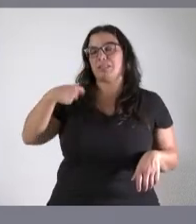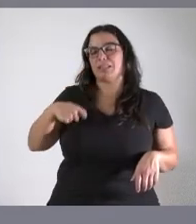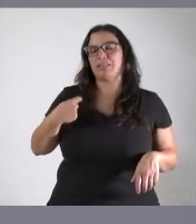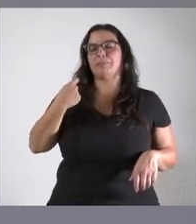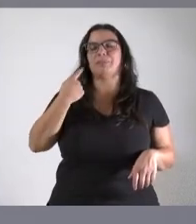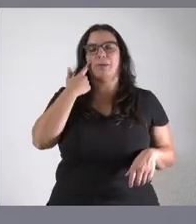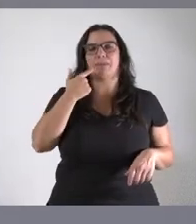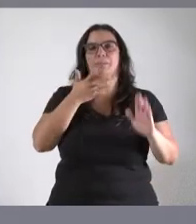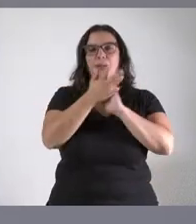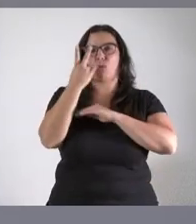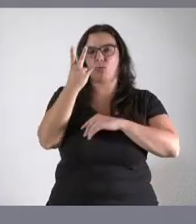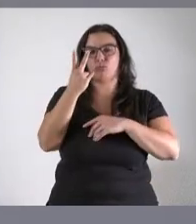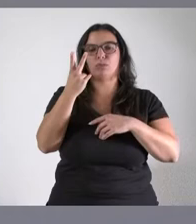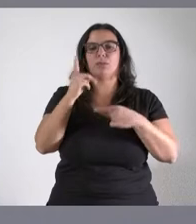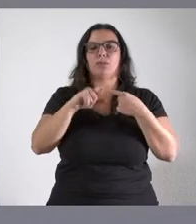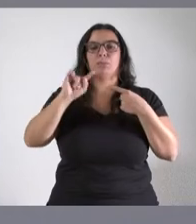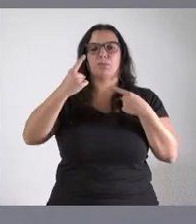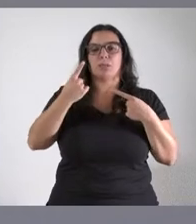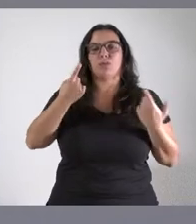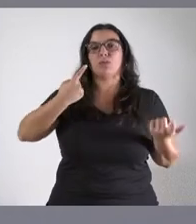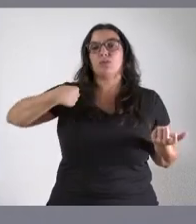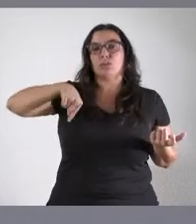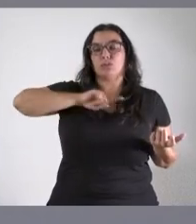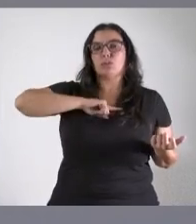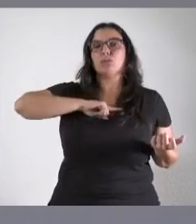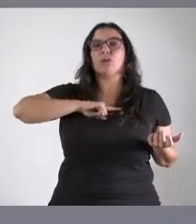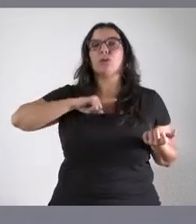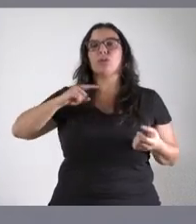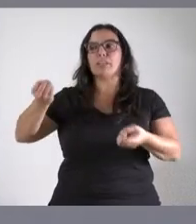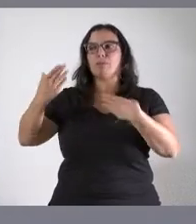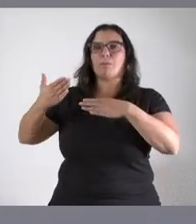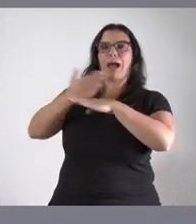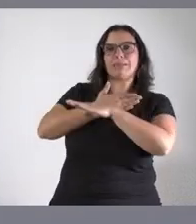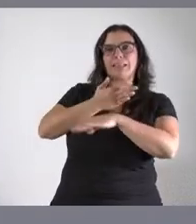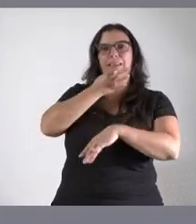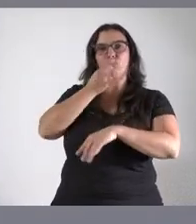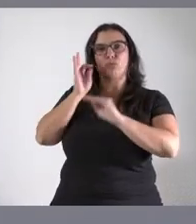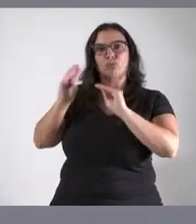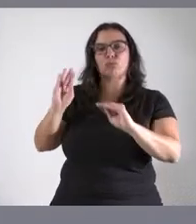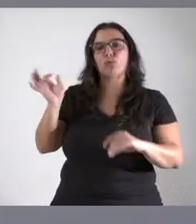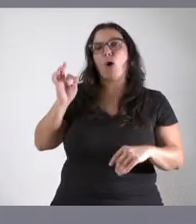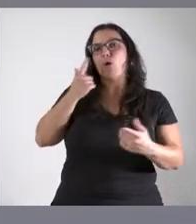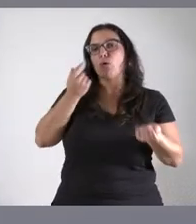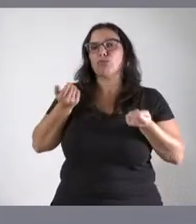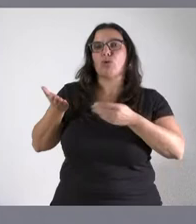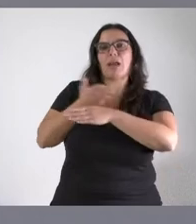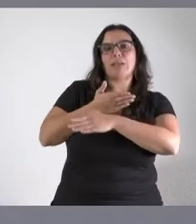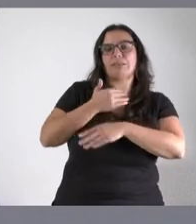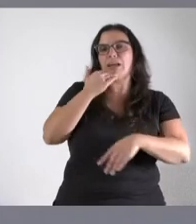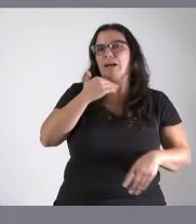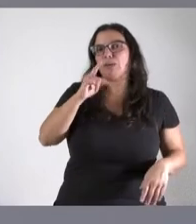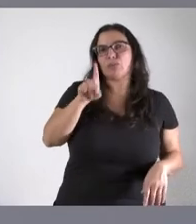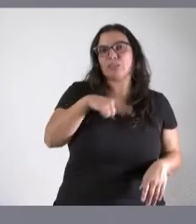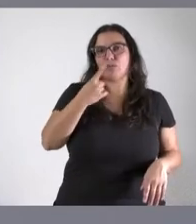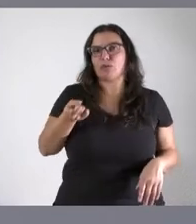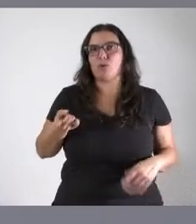primero que si a nosotros se nos tiene que dar información previa o que si está sometido a un control previo su intervención o